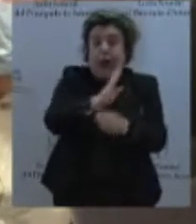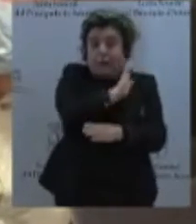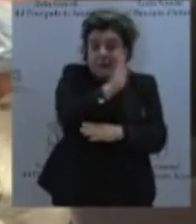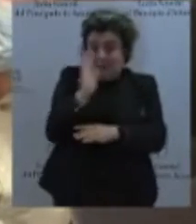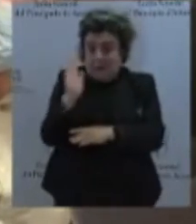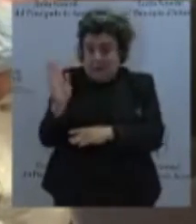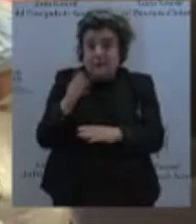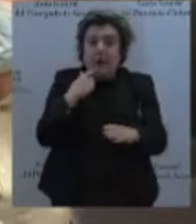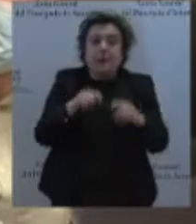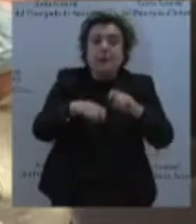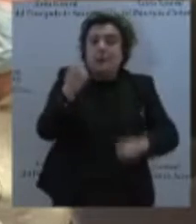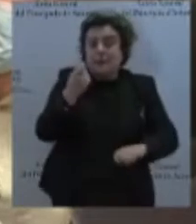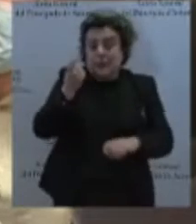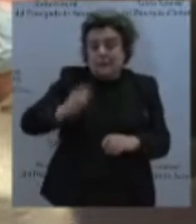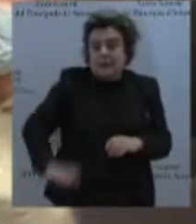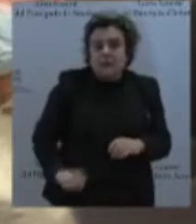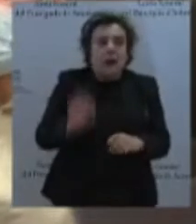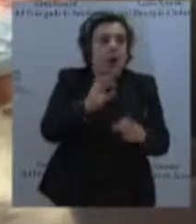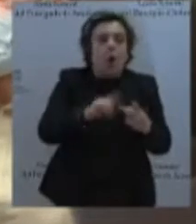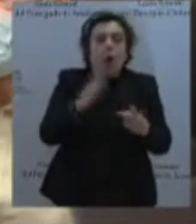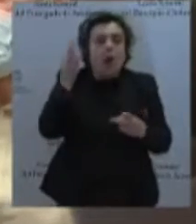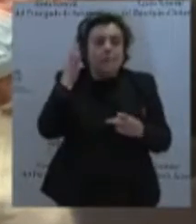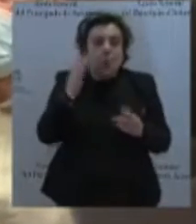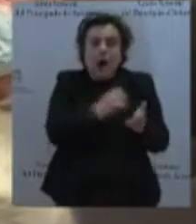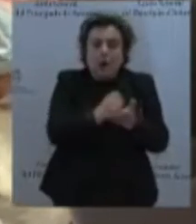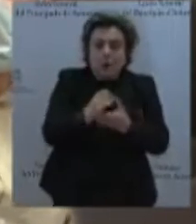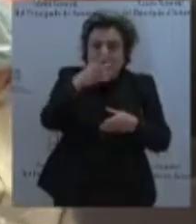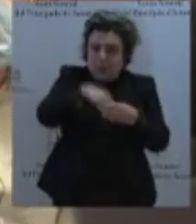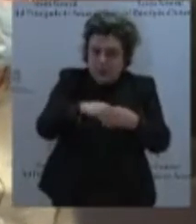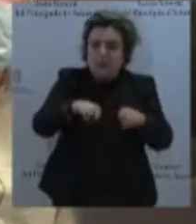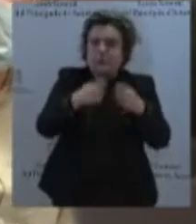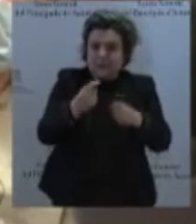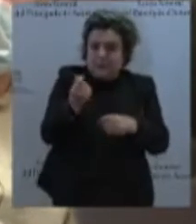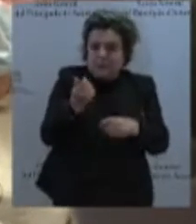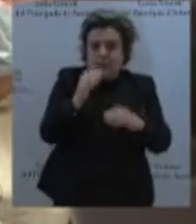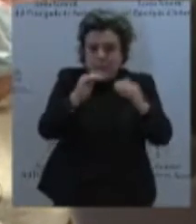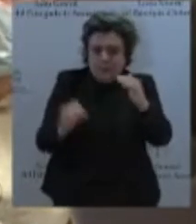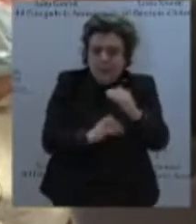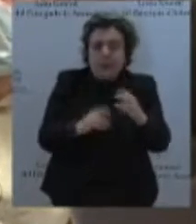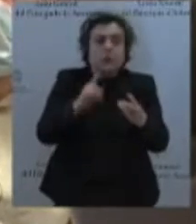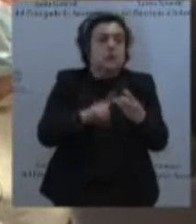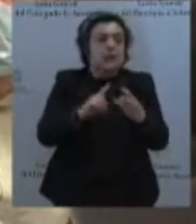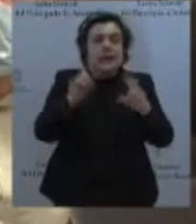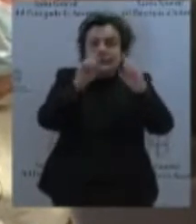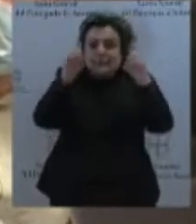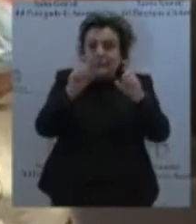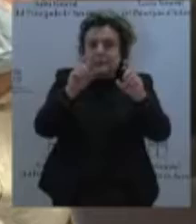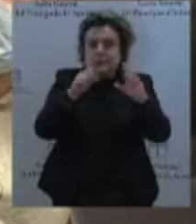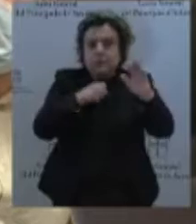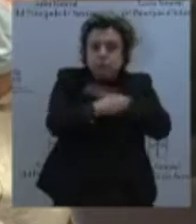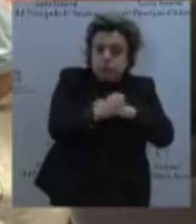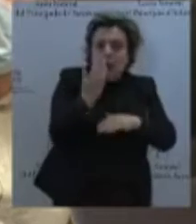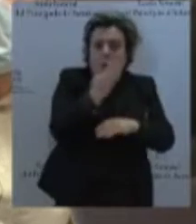rural, las lagunas de la escolarización, el deficiente desarrollo de las infraestructuras o las penurias del sector primario.